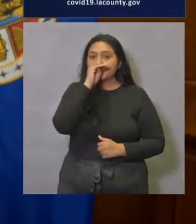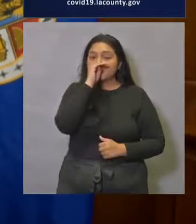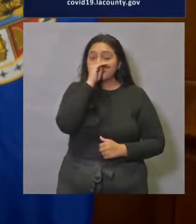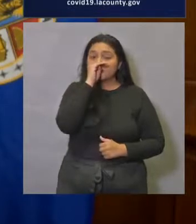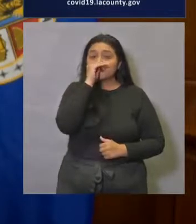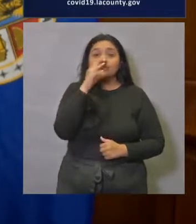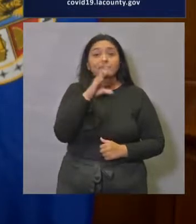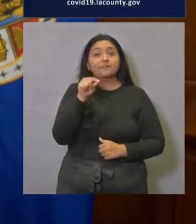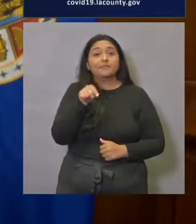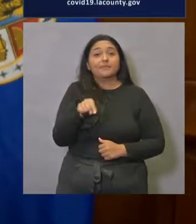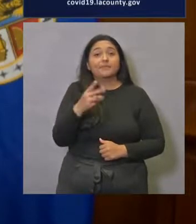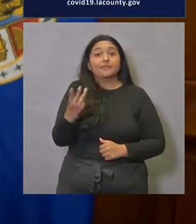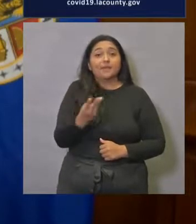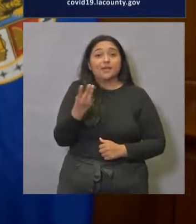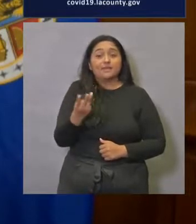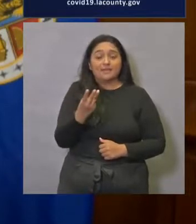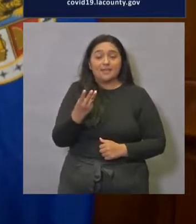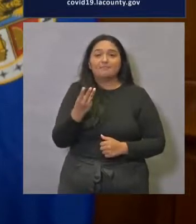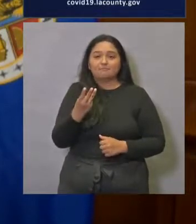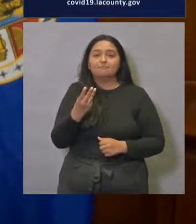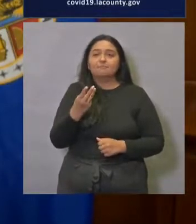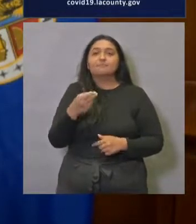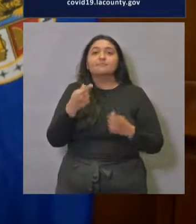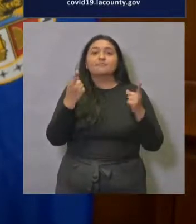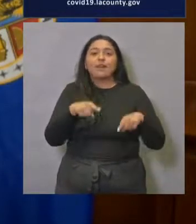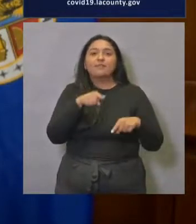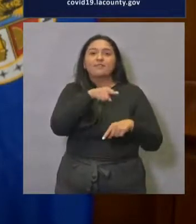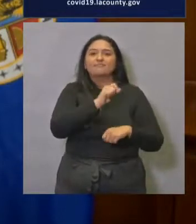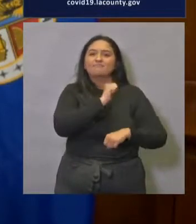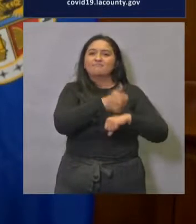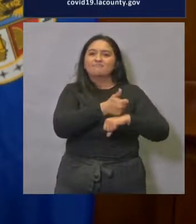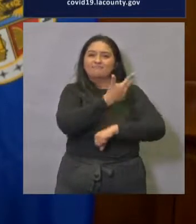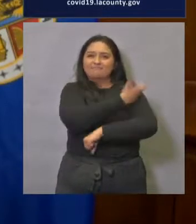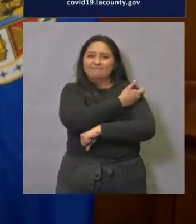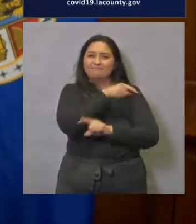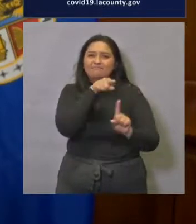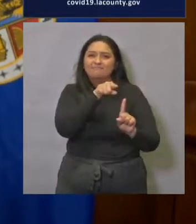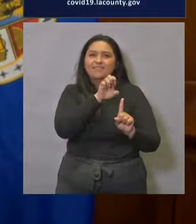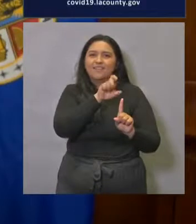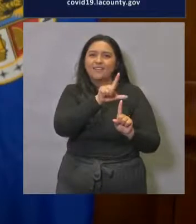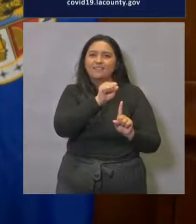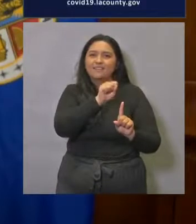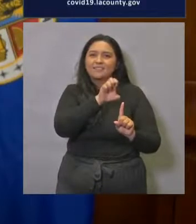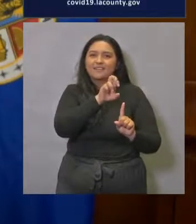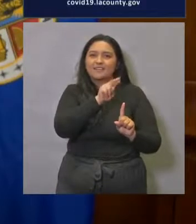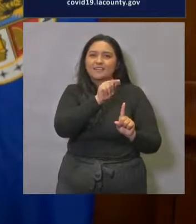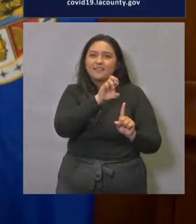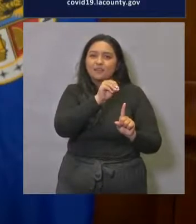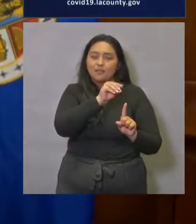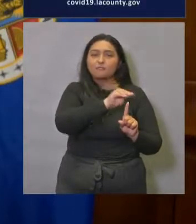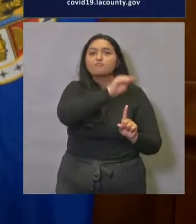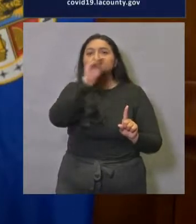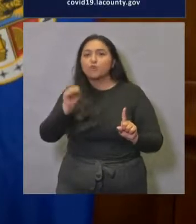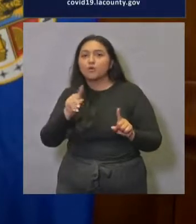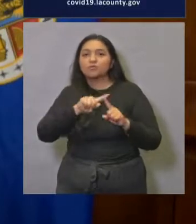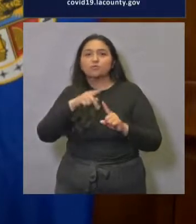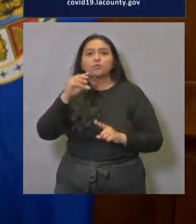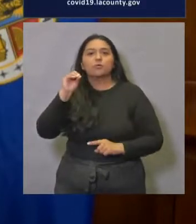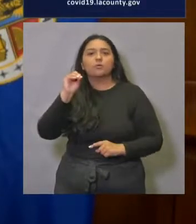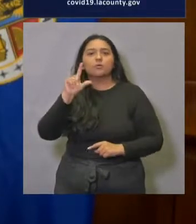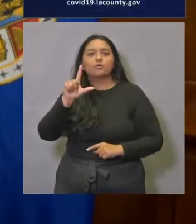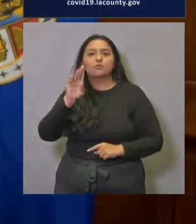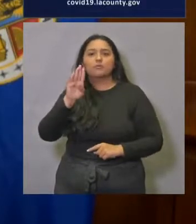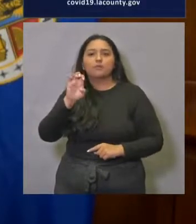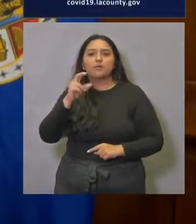miércoles, vamos a mover el centro de vacunas en El Sereno al Parque Obregón en el este de Los Ángeles.